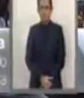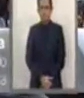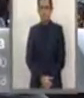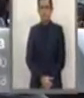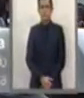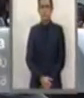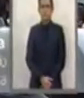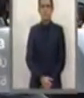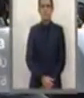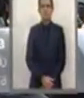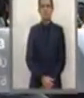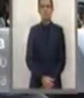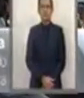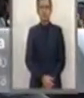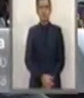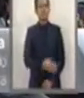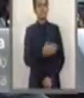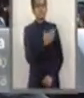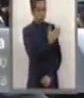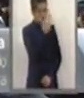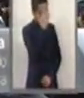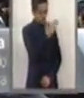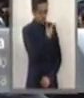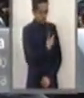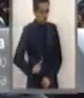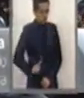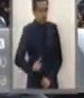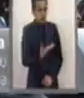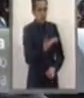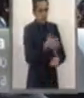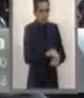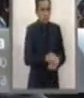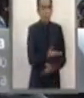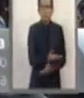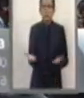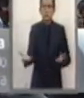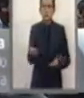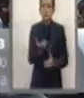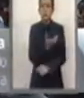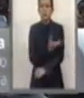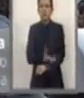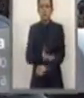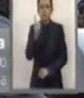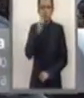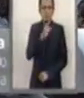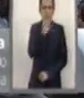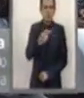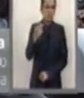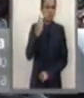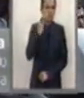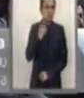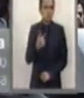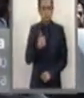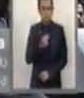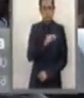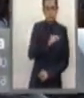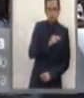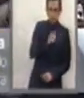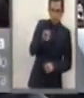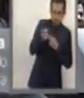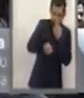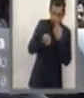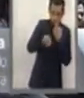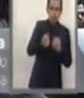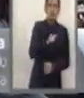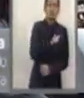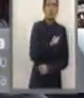Con su venia, señora presidenta, compañeras diputadas, diputados, y en especial un afectuoso saludo al pueblo